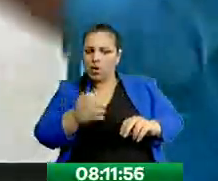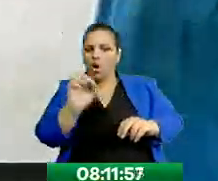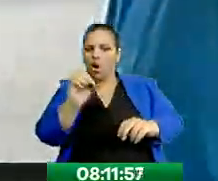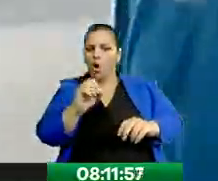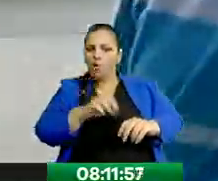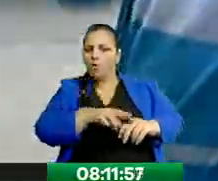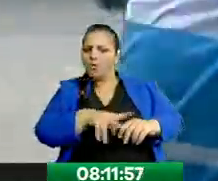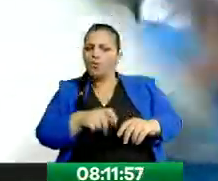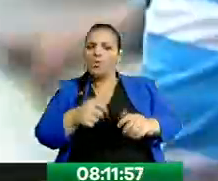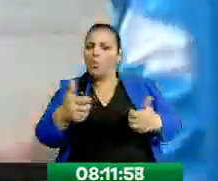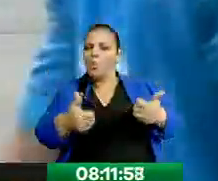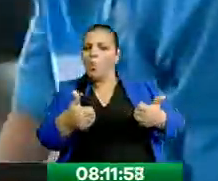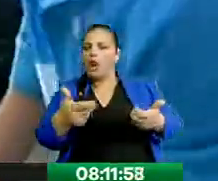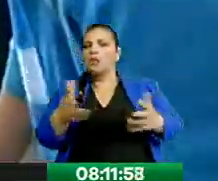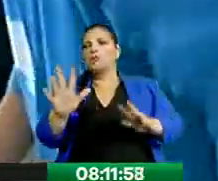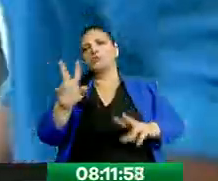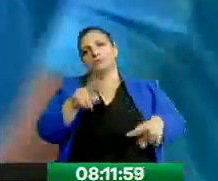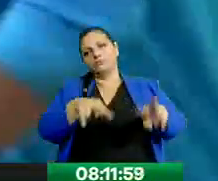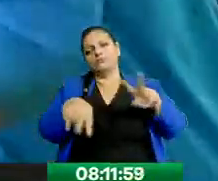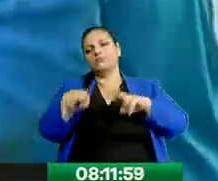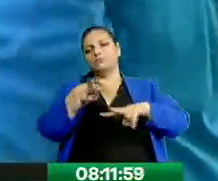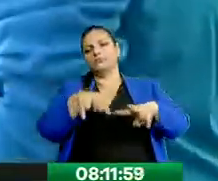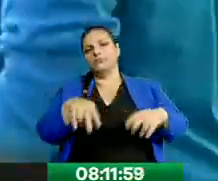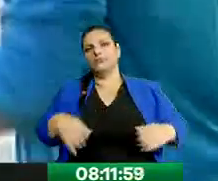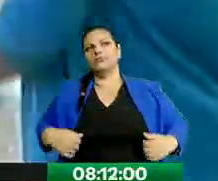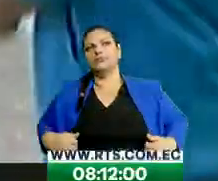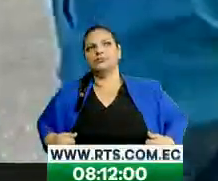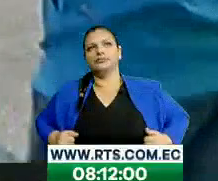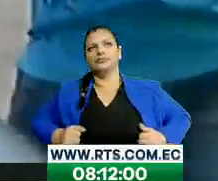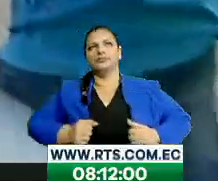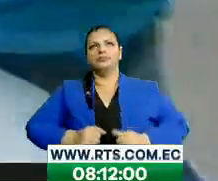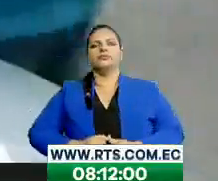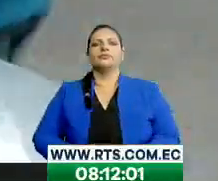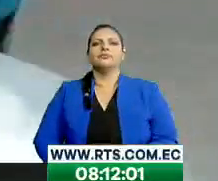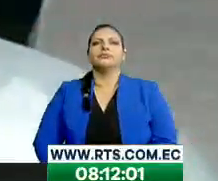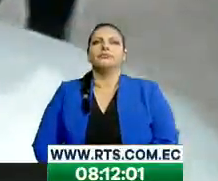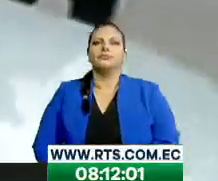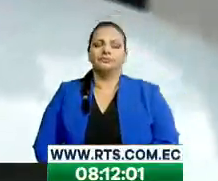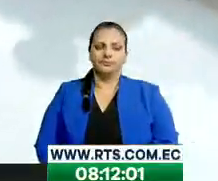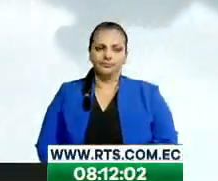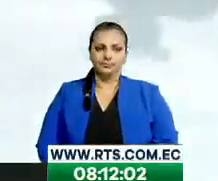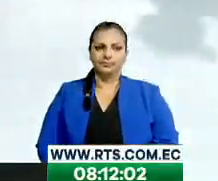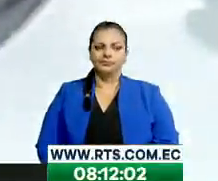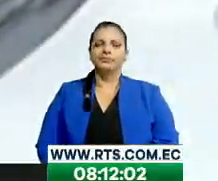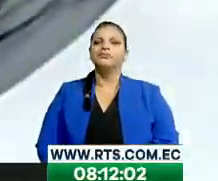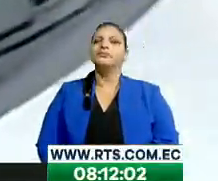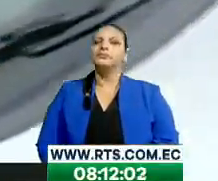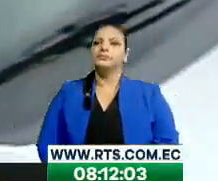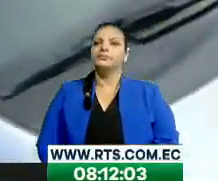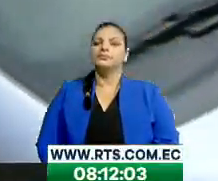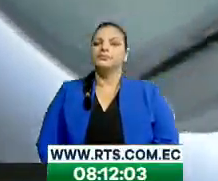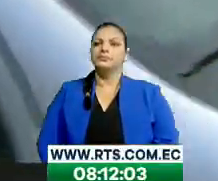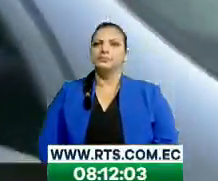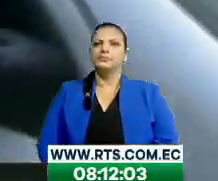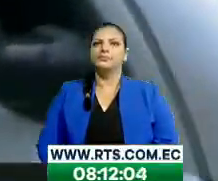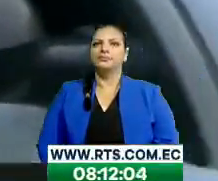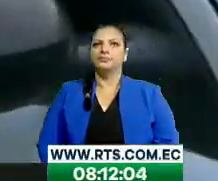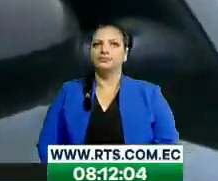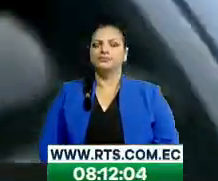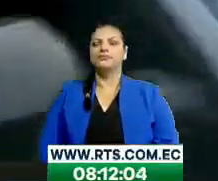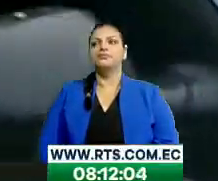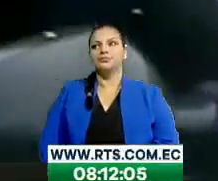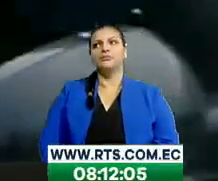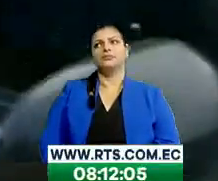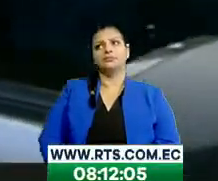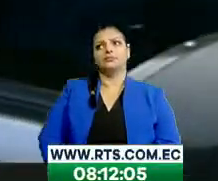presenta alguna anomalía. Inmediatamente es retenido cuando ya el agente que conoce de este tema pues realiza